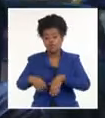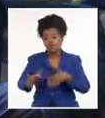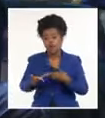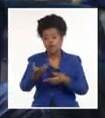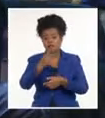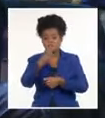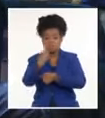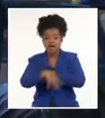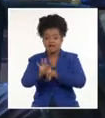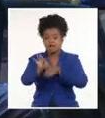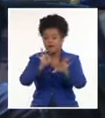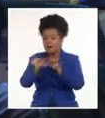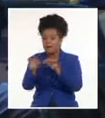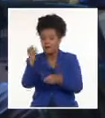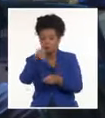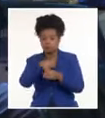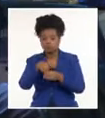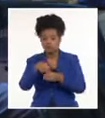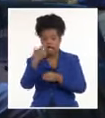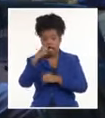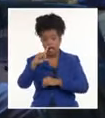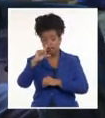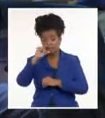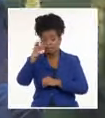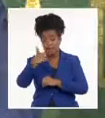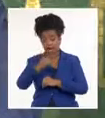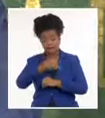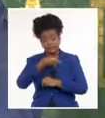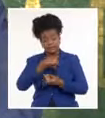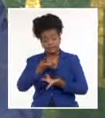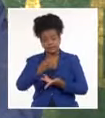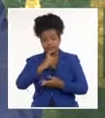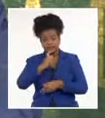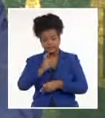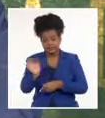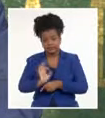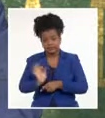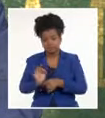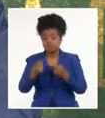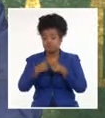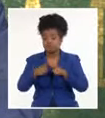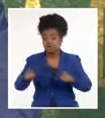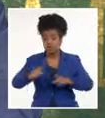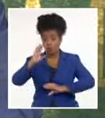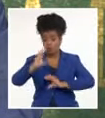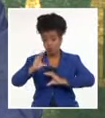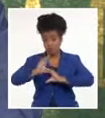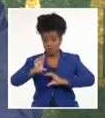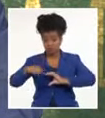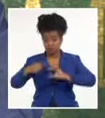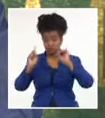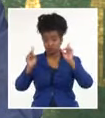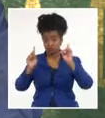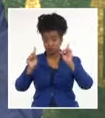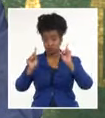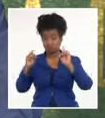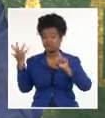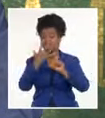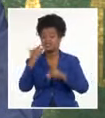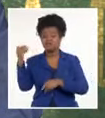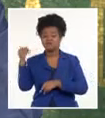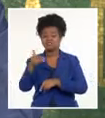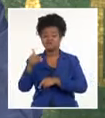los estados, pero, por ejemplo, para la realización de esta cumbre tenemos la grata presencia de la